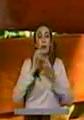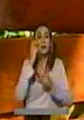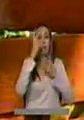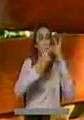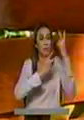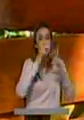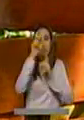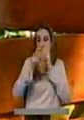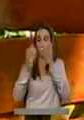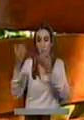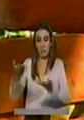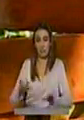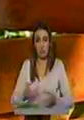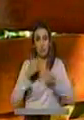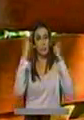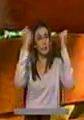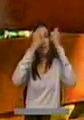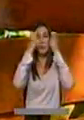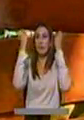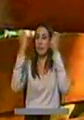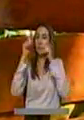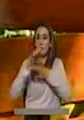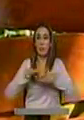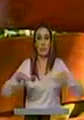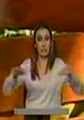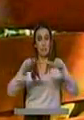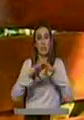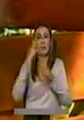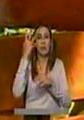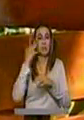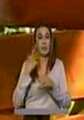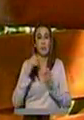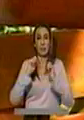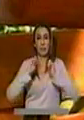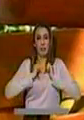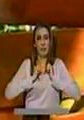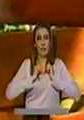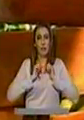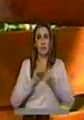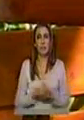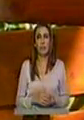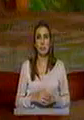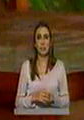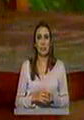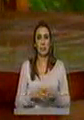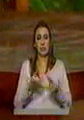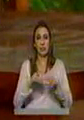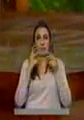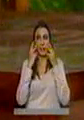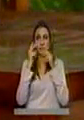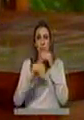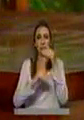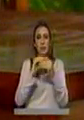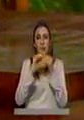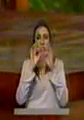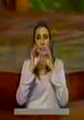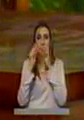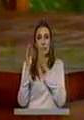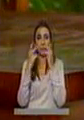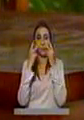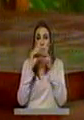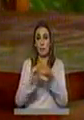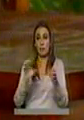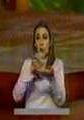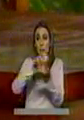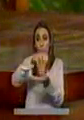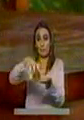permita finalmente disfrutar de una estadía y de días de descanso que sean inolvidables? Le cuento de que Manabí es una provincia